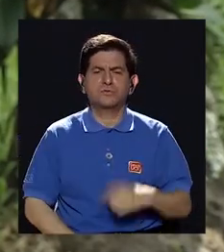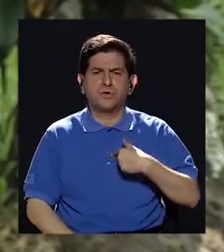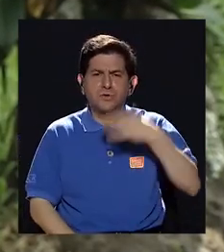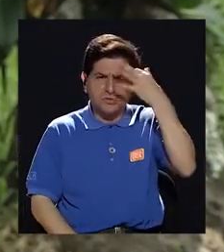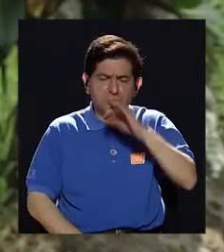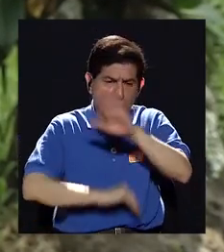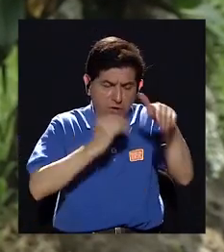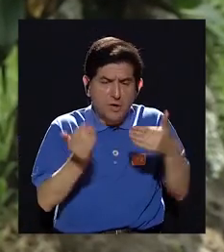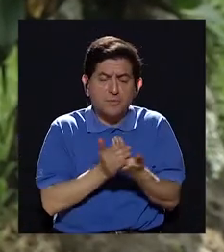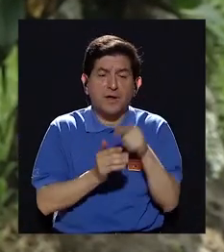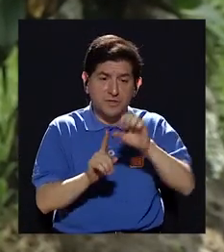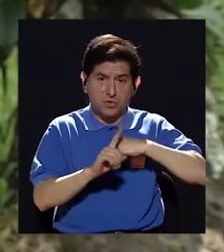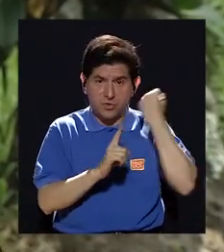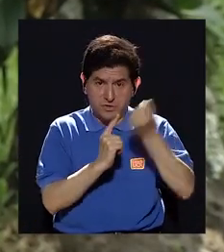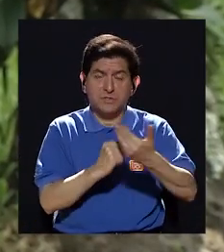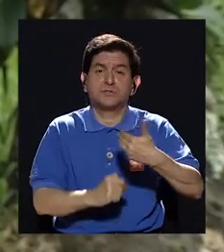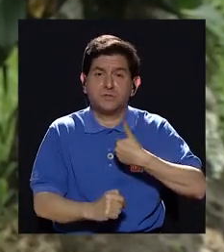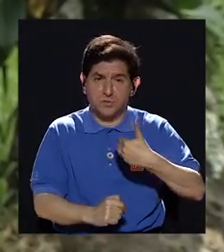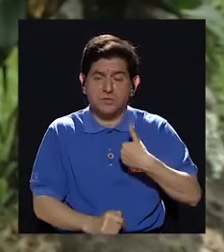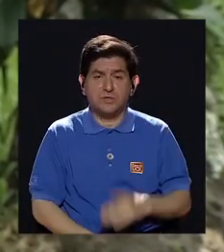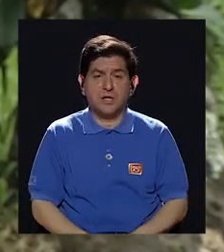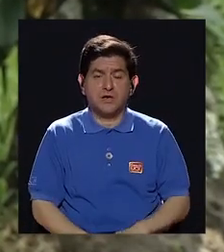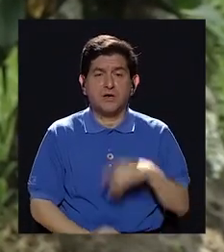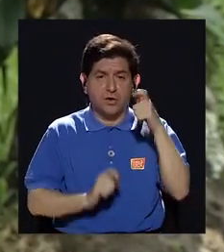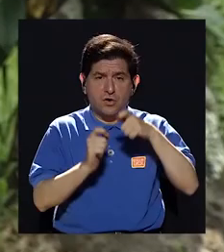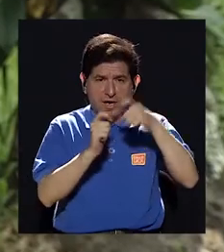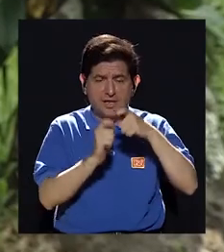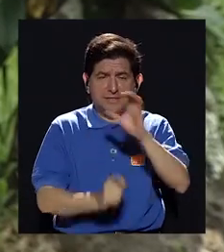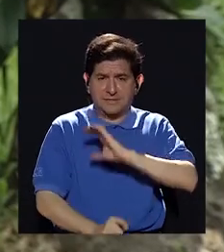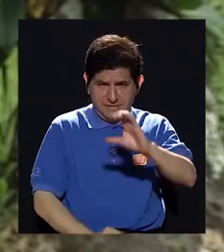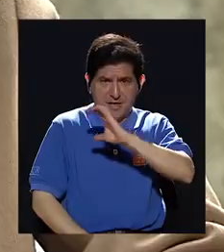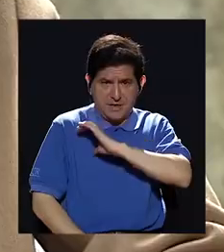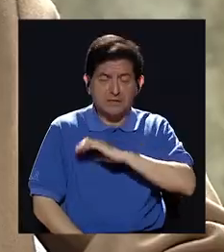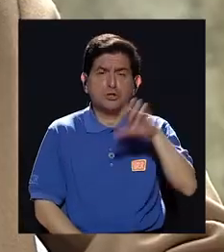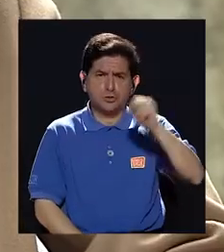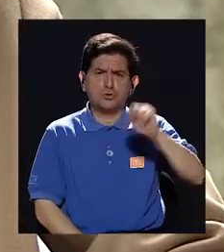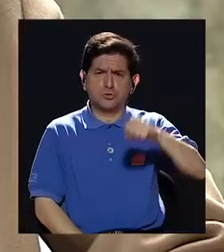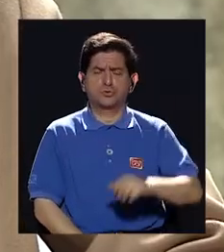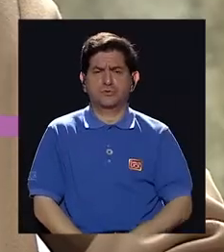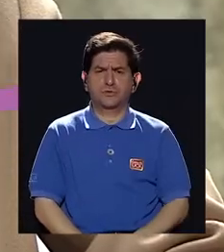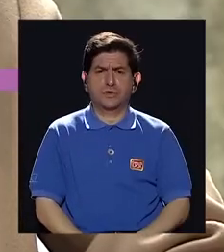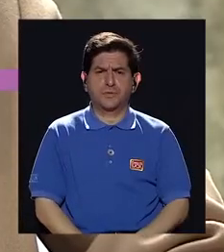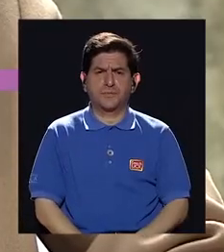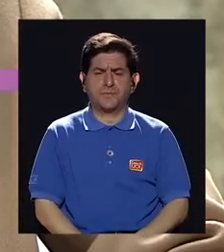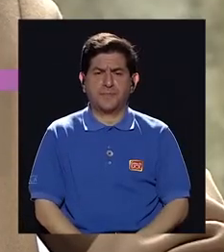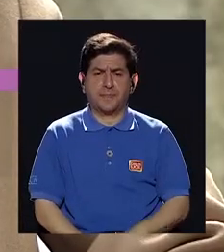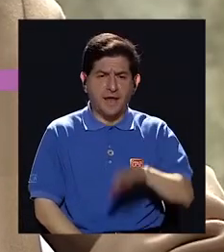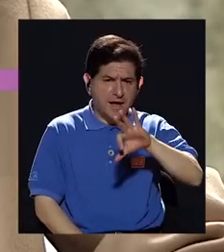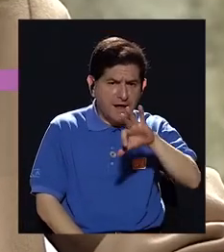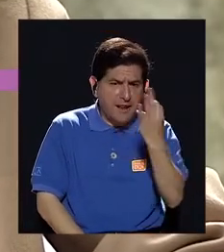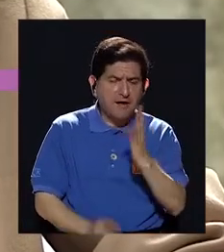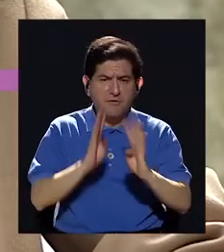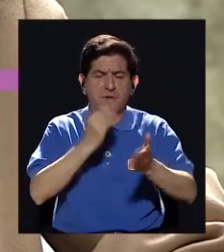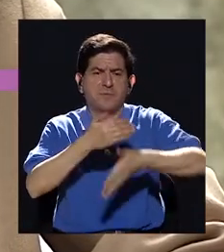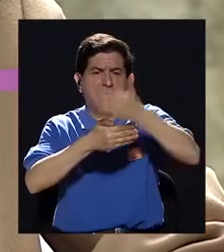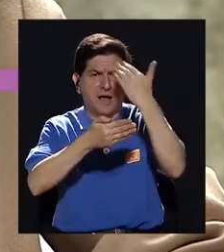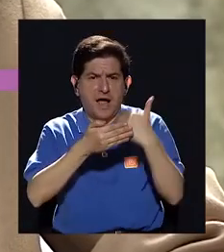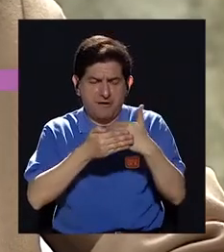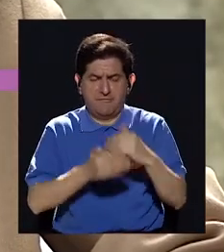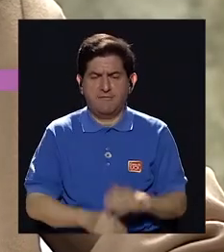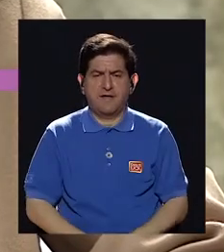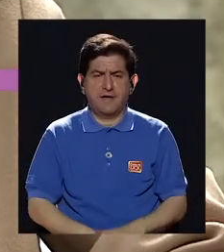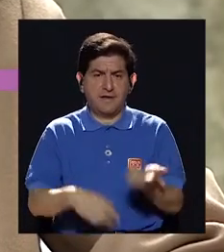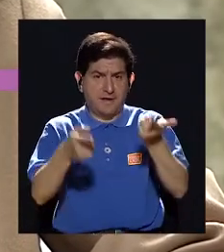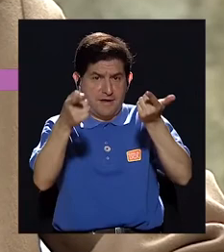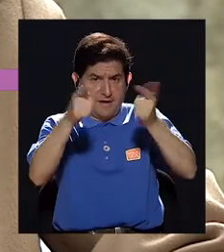No sé, me imagino, claro, que para todo eso existen sus especificaciones. Claro, Con respecto a la posición, habíamos hablado antes